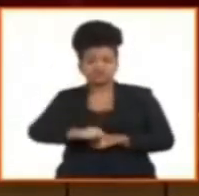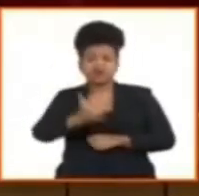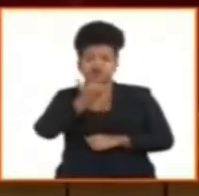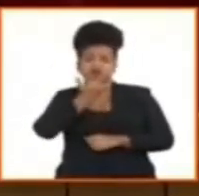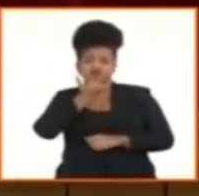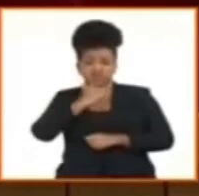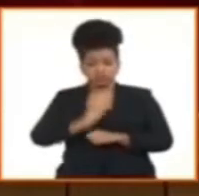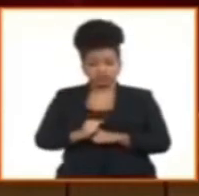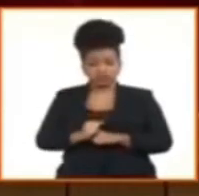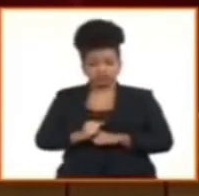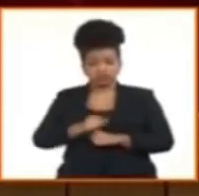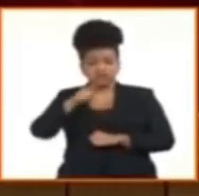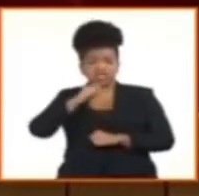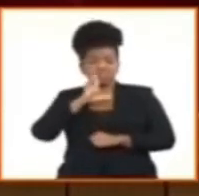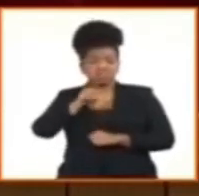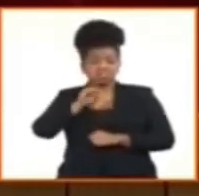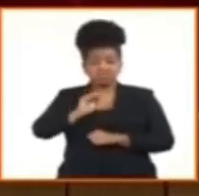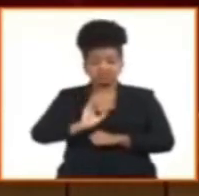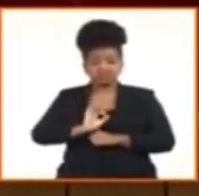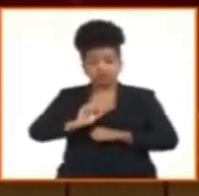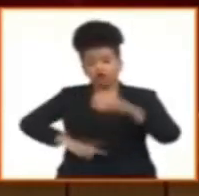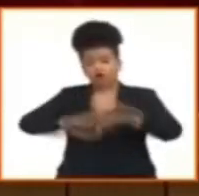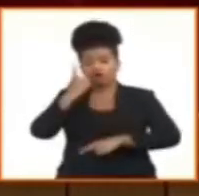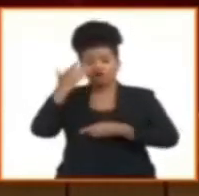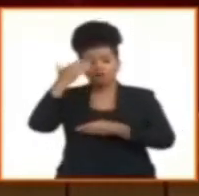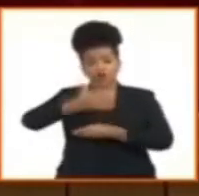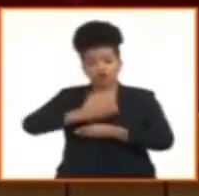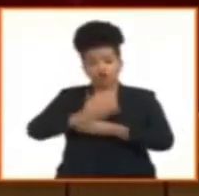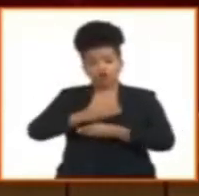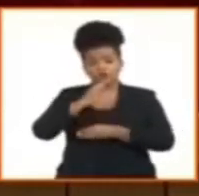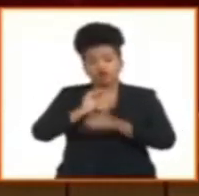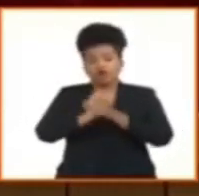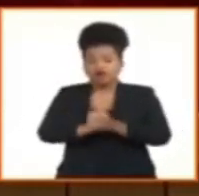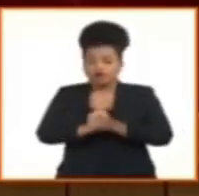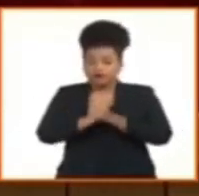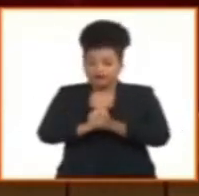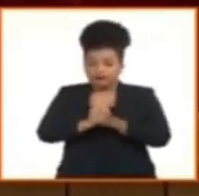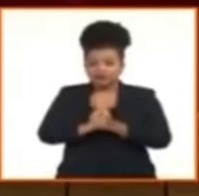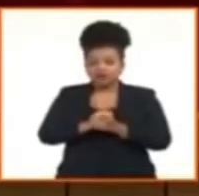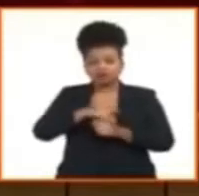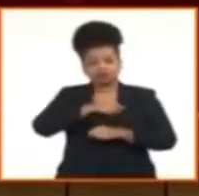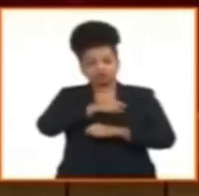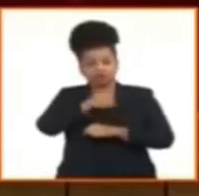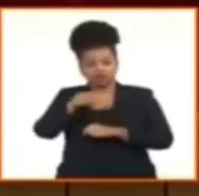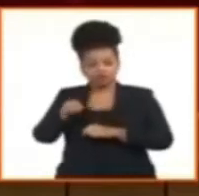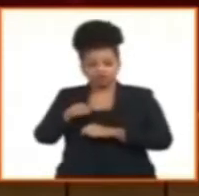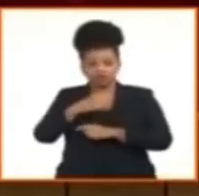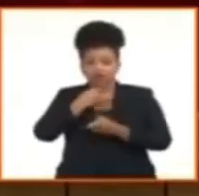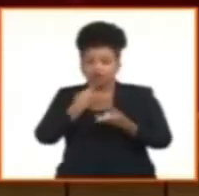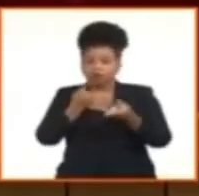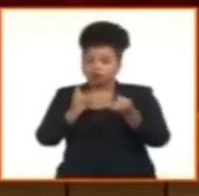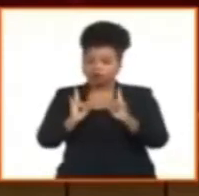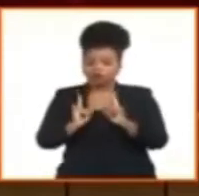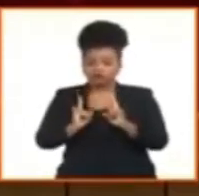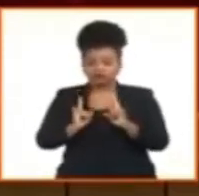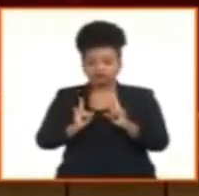una vez en su oratoria contra el bloqueo, quien fue un gran amigo de casi todos ustedes, cuya muerte ha puesto